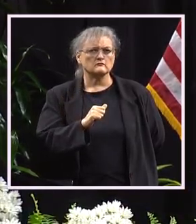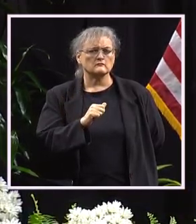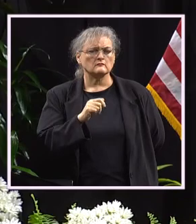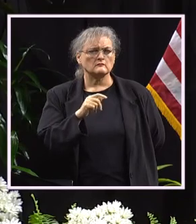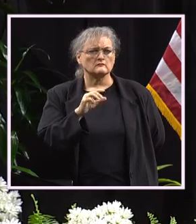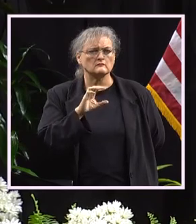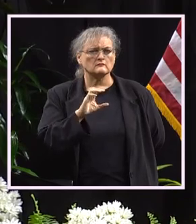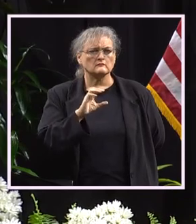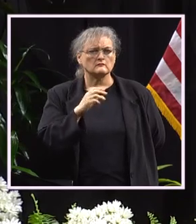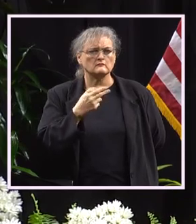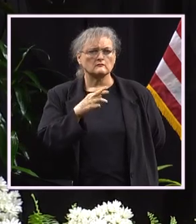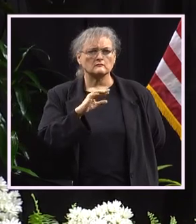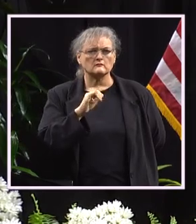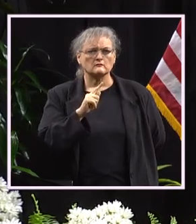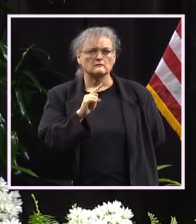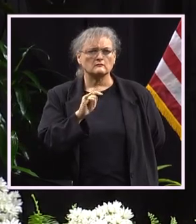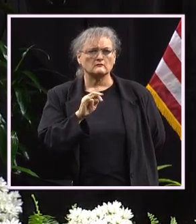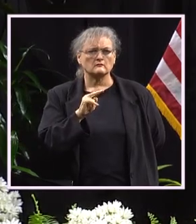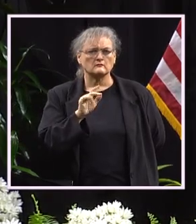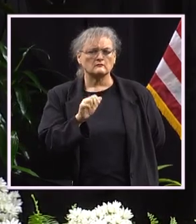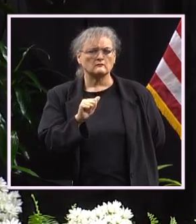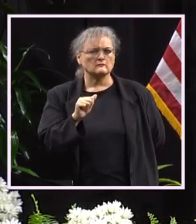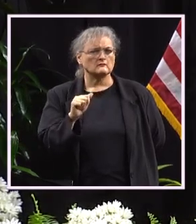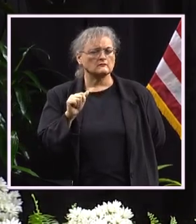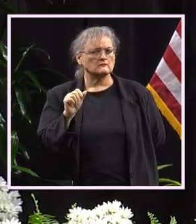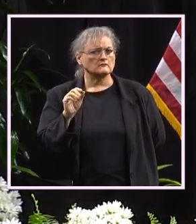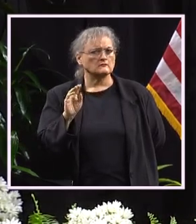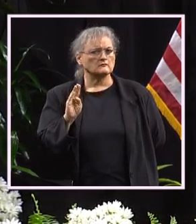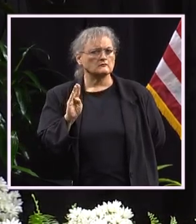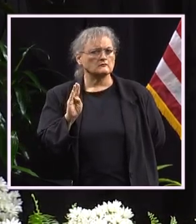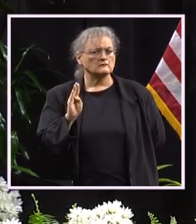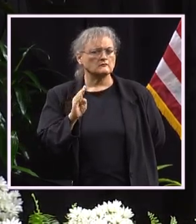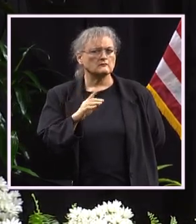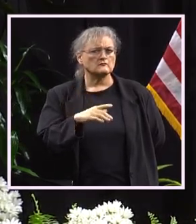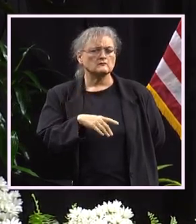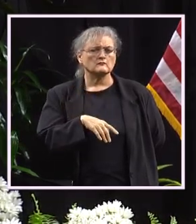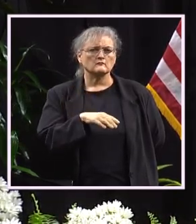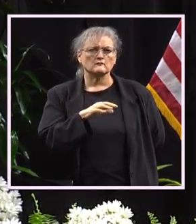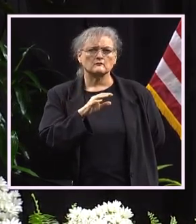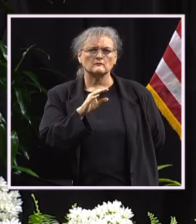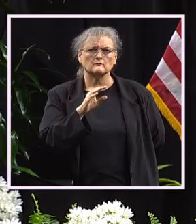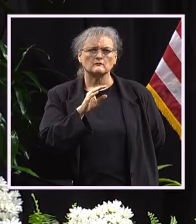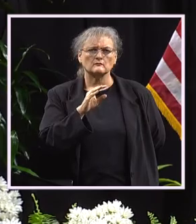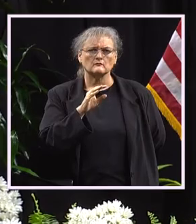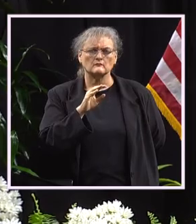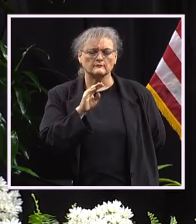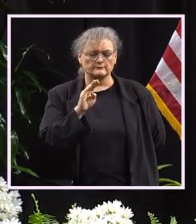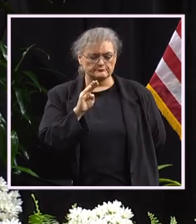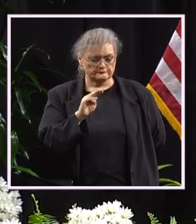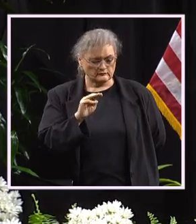Christina Alisa Bolden. Sinue Maldonado Jr., Summa Cum Laude.